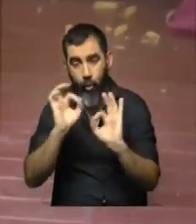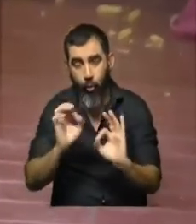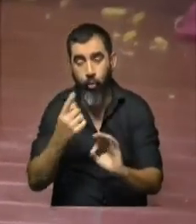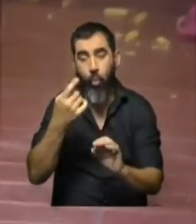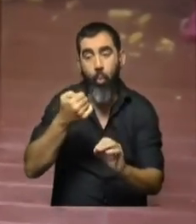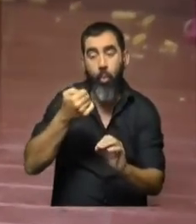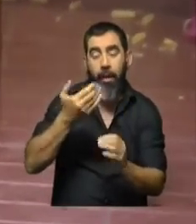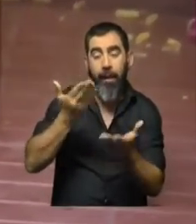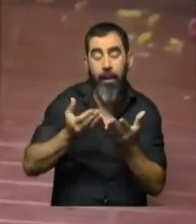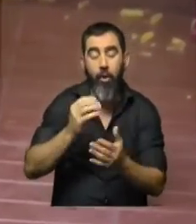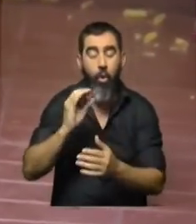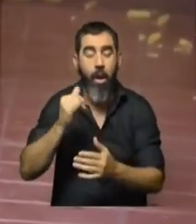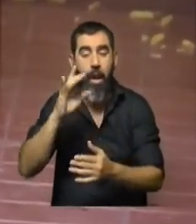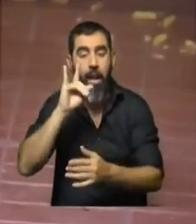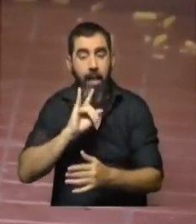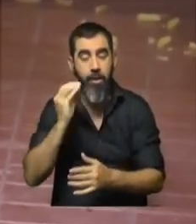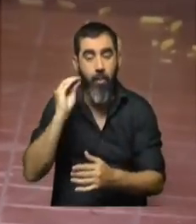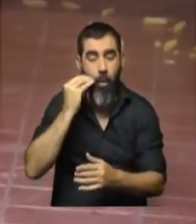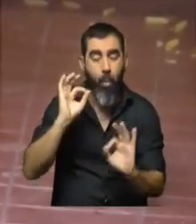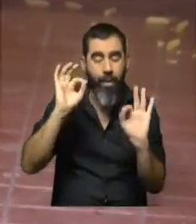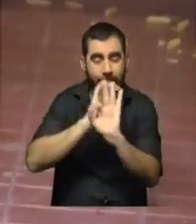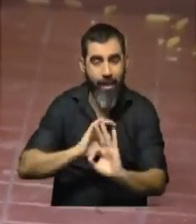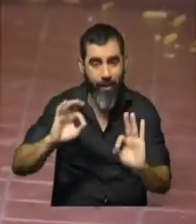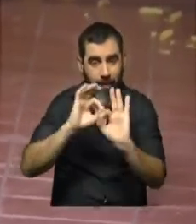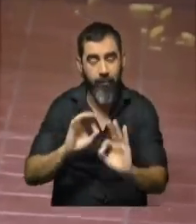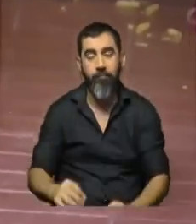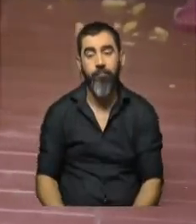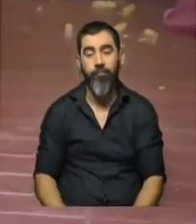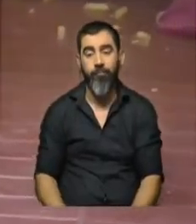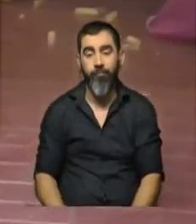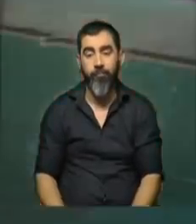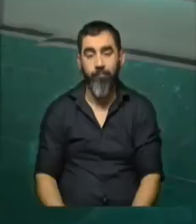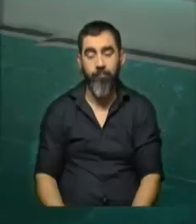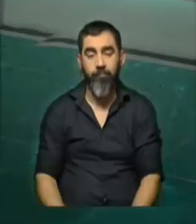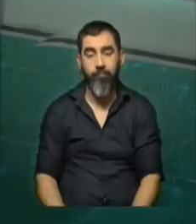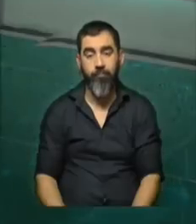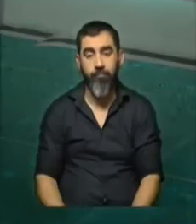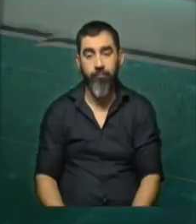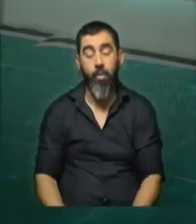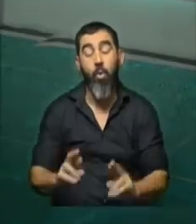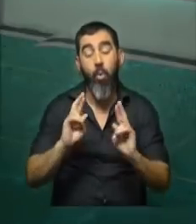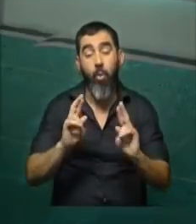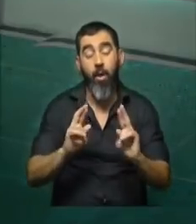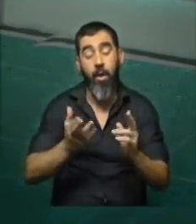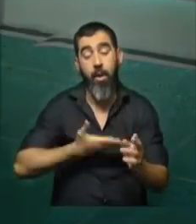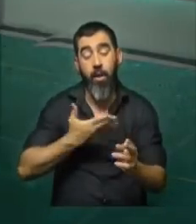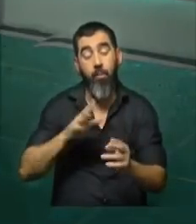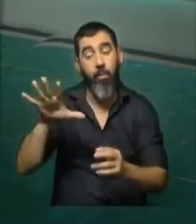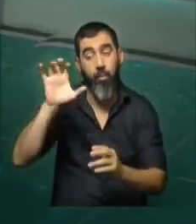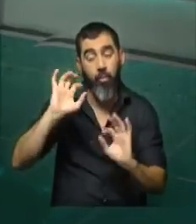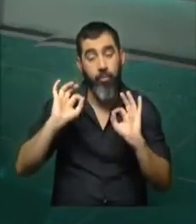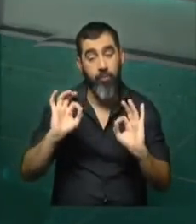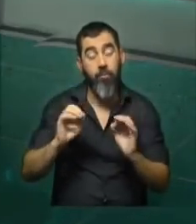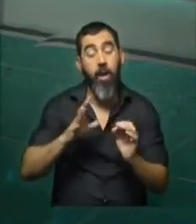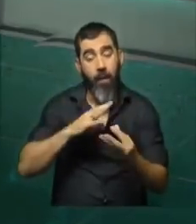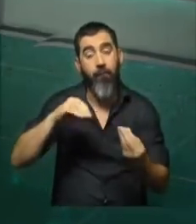kilo de leche en polvo, absolutamente nada. Bueno, ojalá que ese reclamo sea tenido en cuenta porque hay